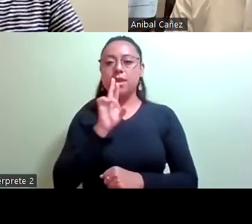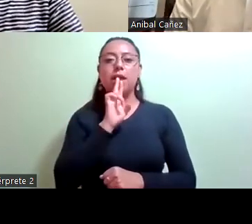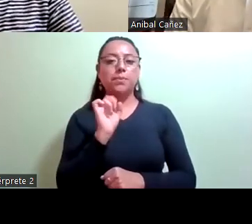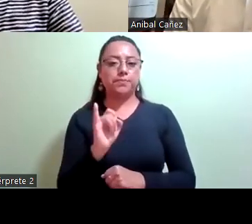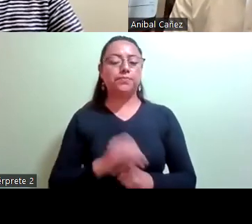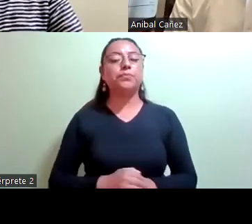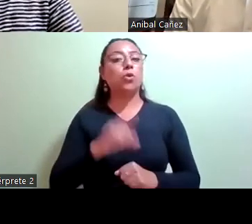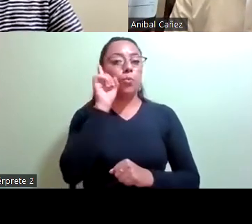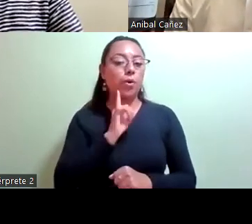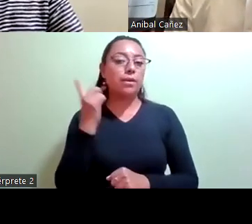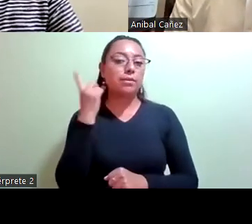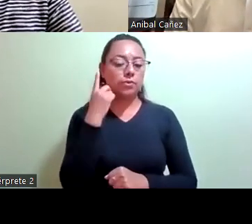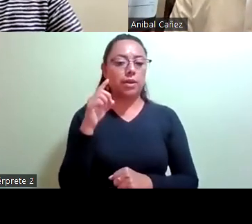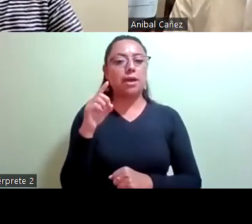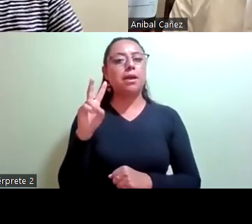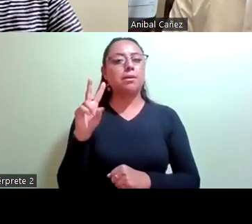Diputada Miriam Valeria Cruz.